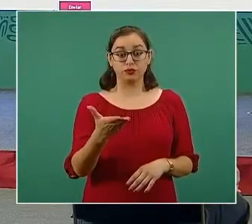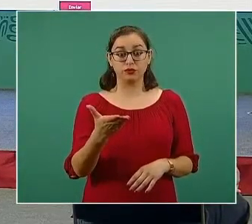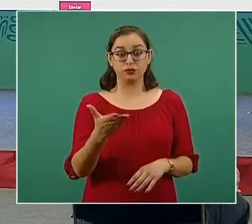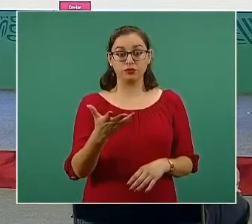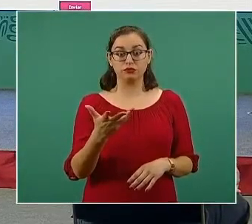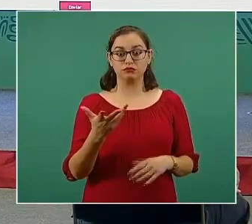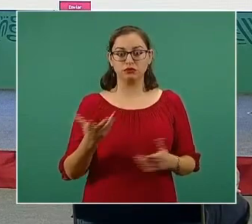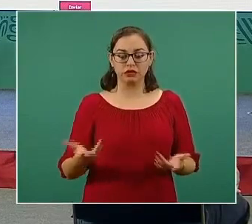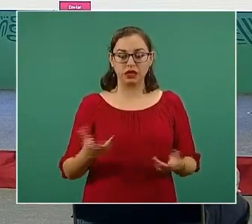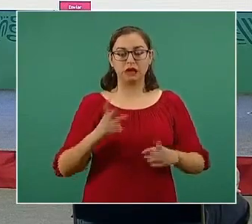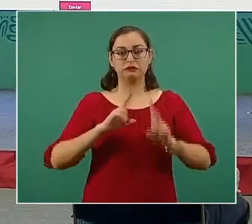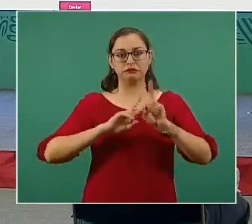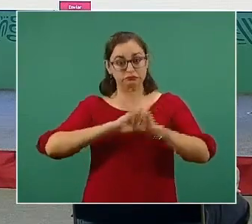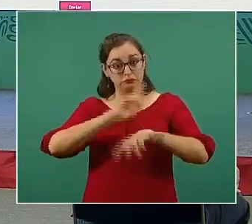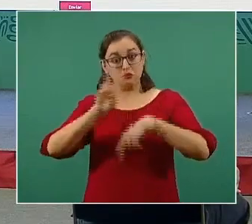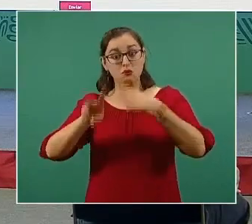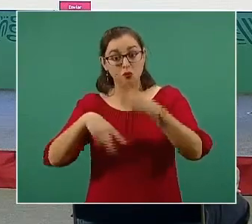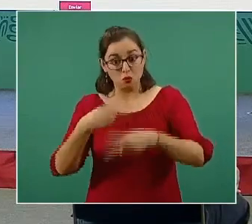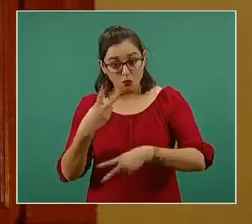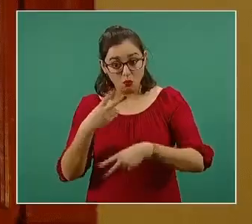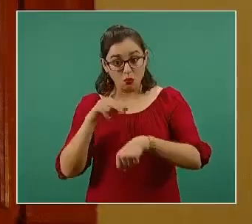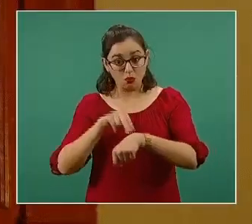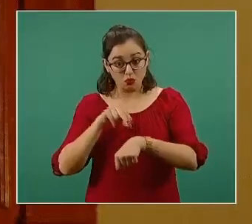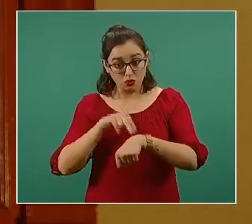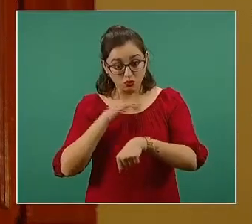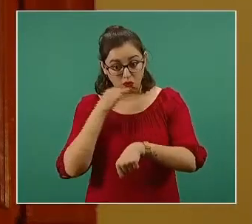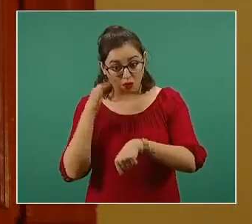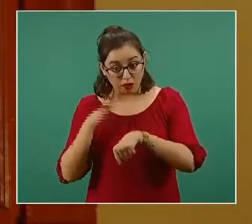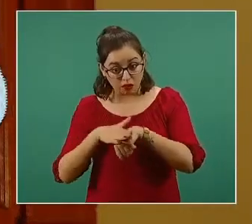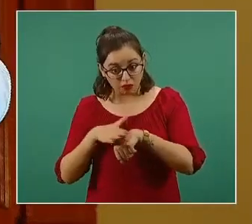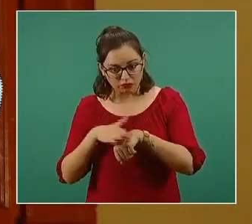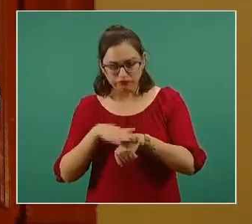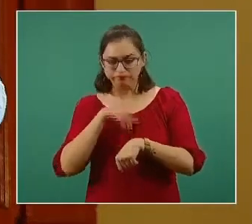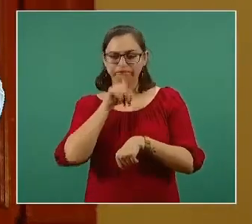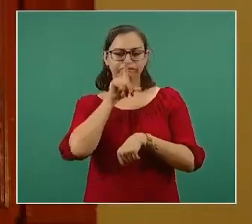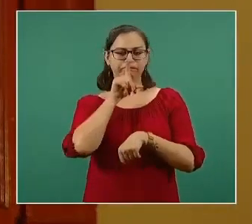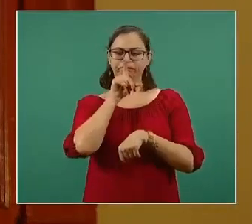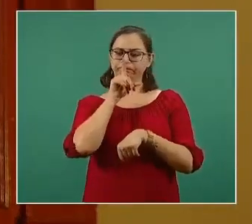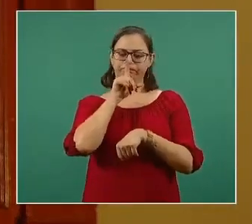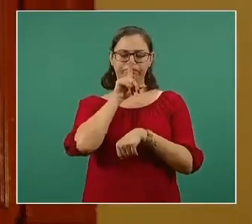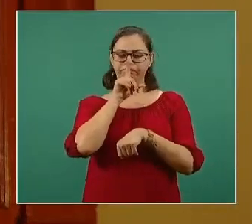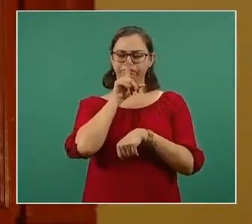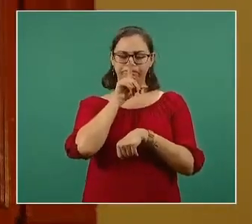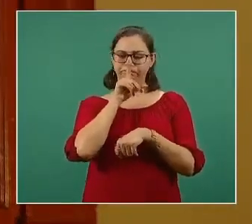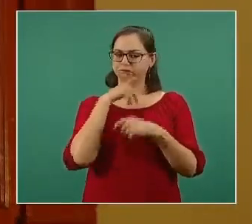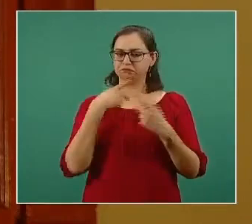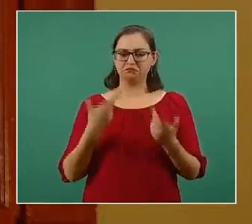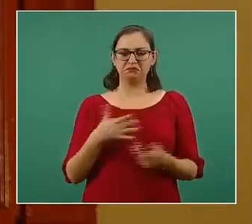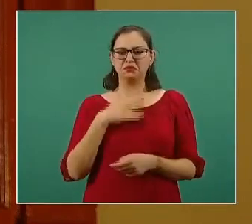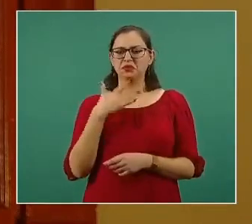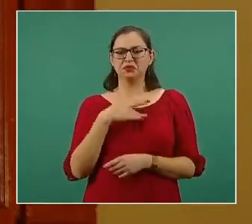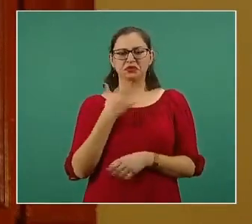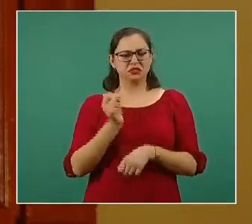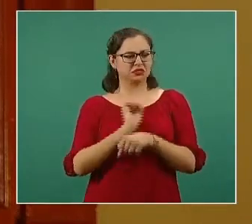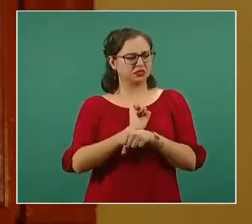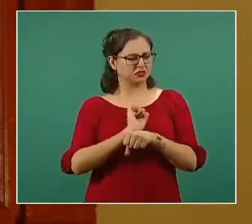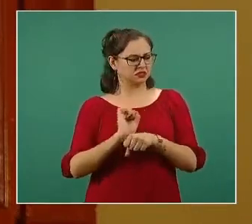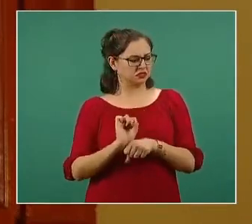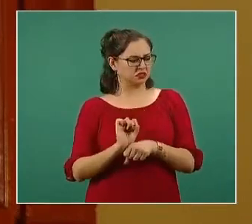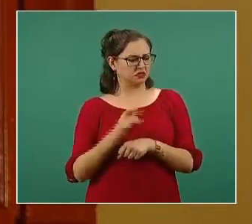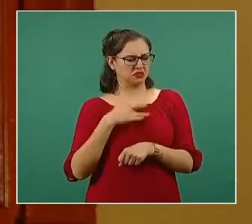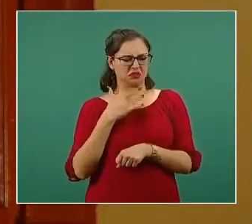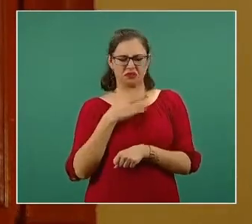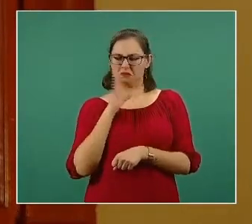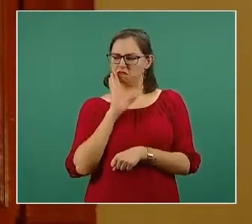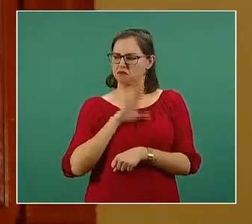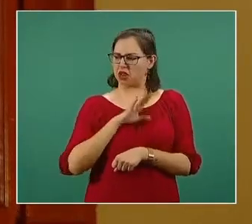no tendría que acudir directamente a un servicio de salud si no lo requiere. Si su cuadro es lo suficientemente leve